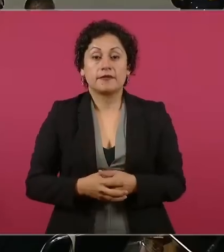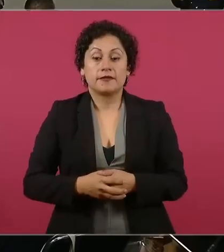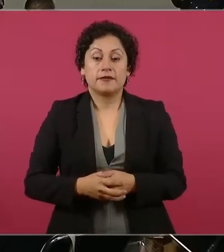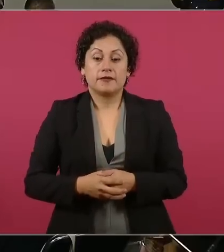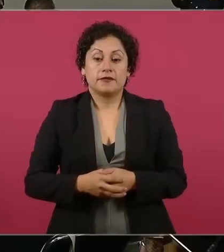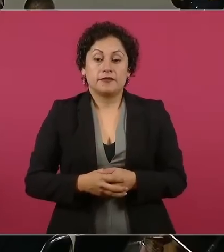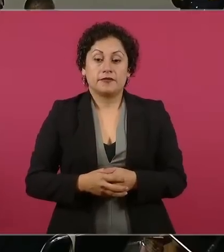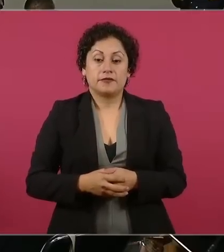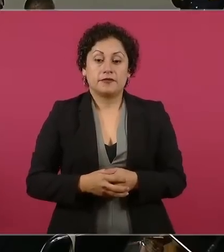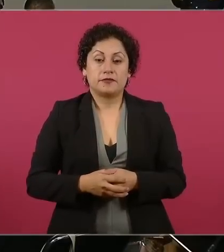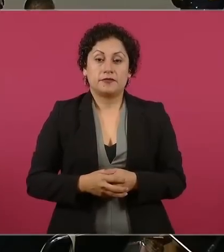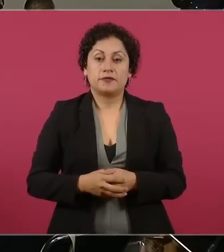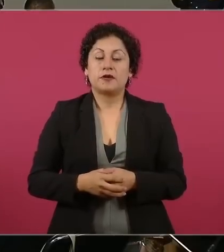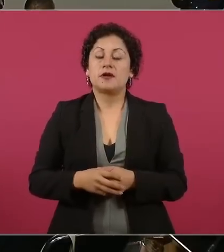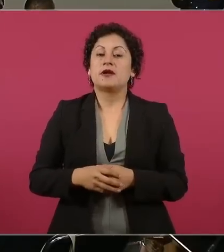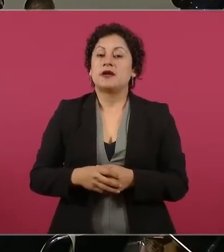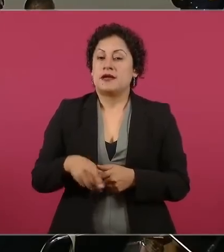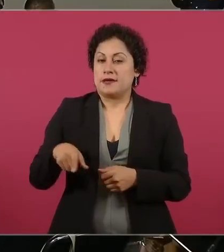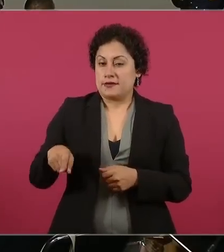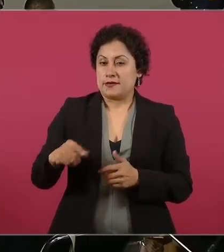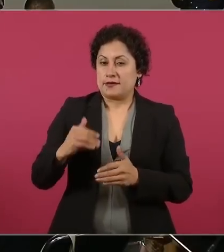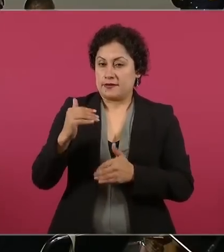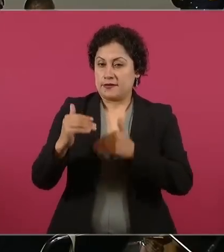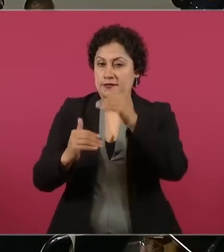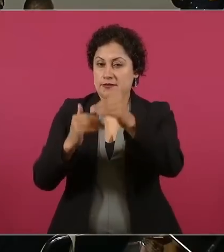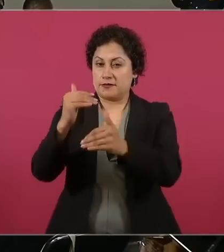la de crecimiento,